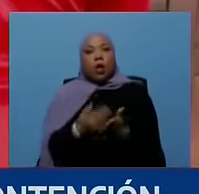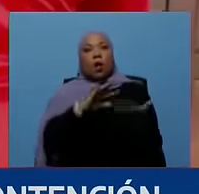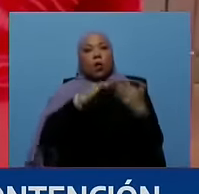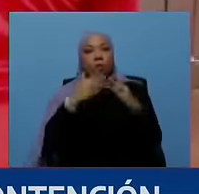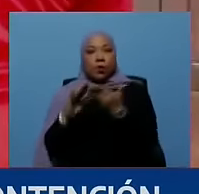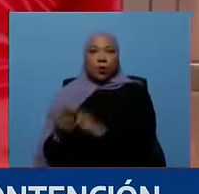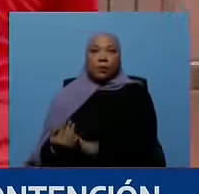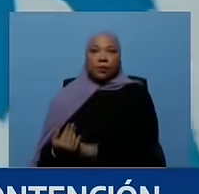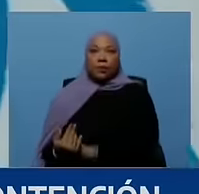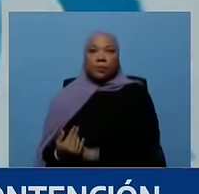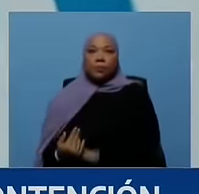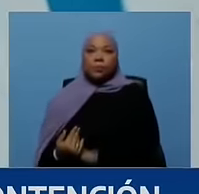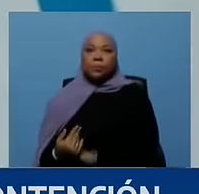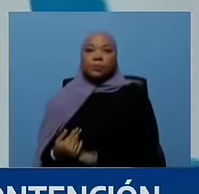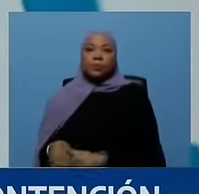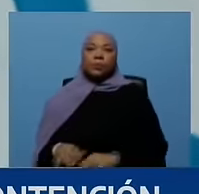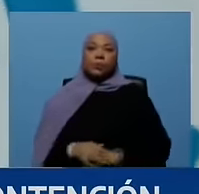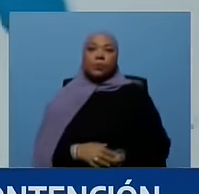comunidad.